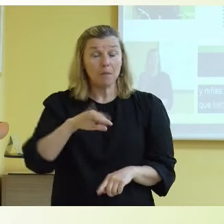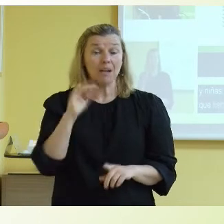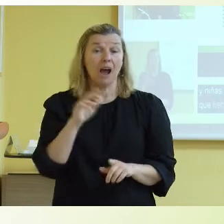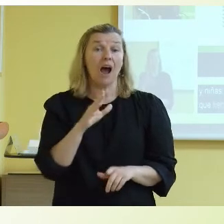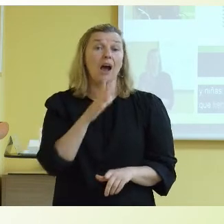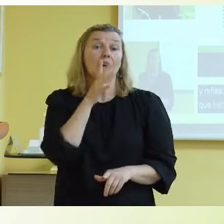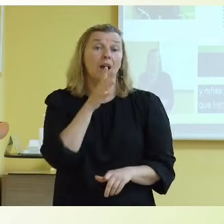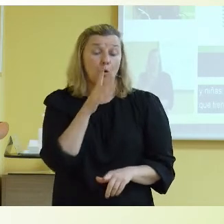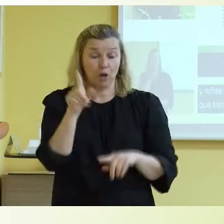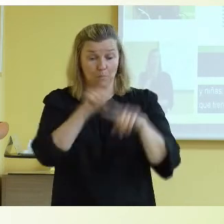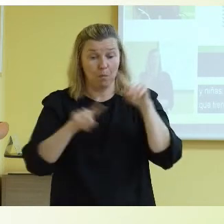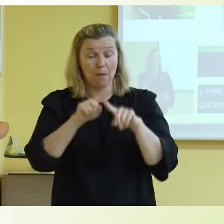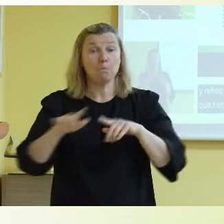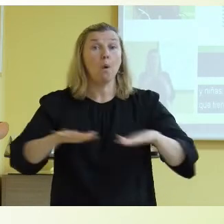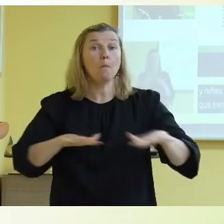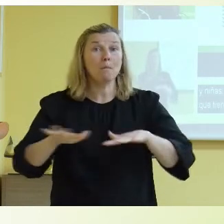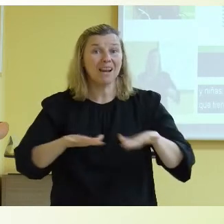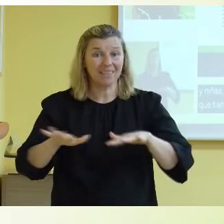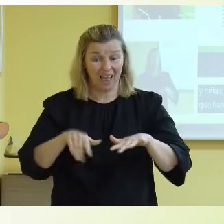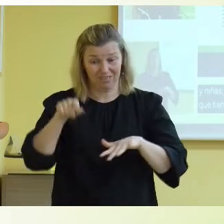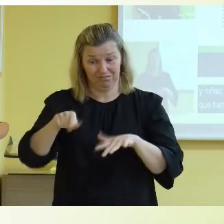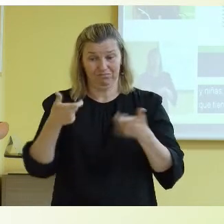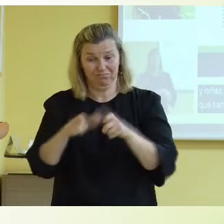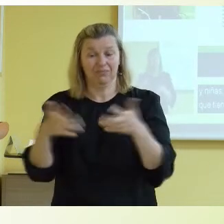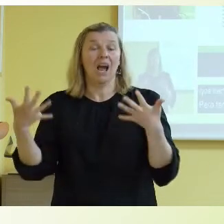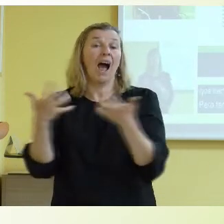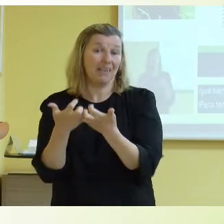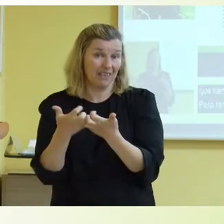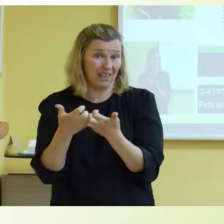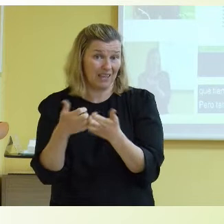de movilidad, que ahí es donde pueden entrar malos accidentes de autocuidado,